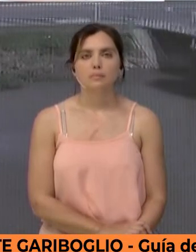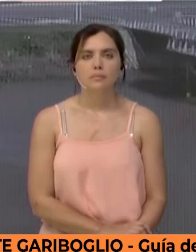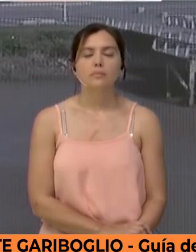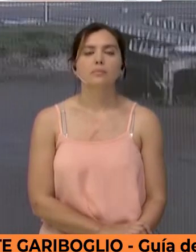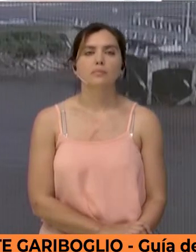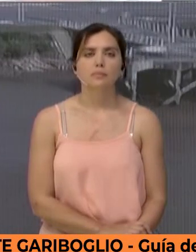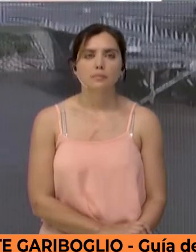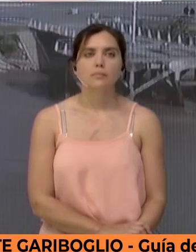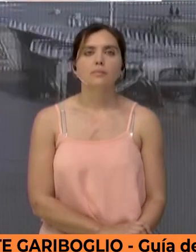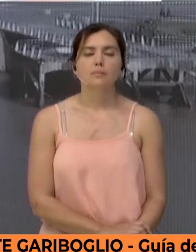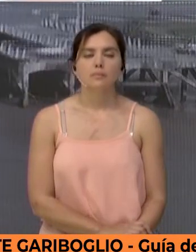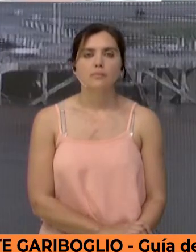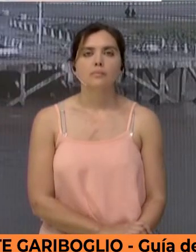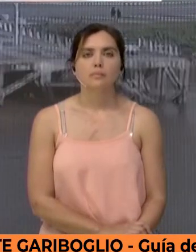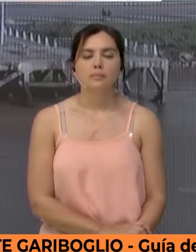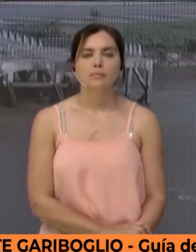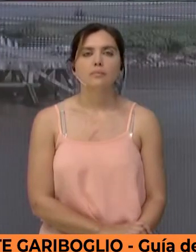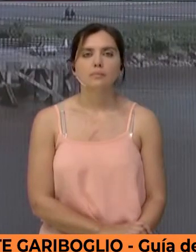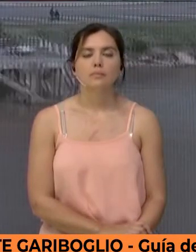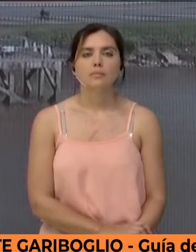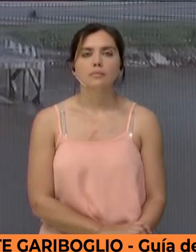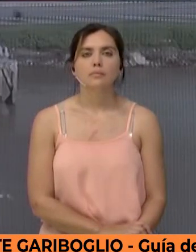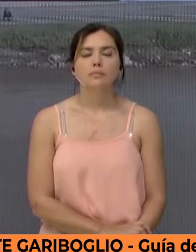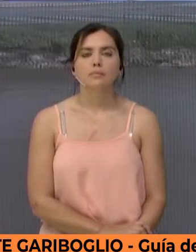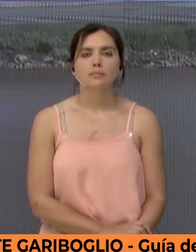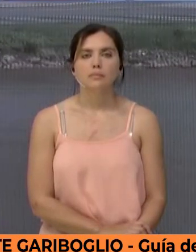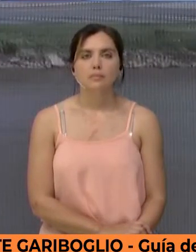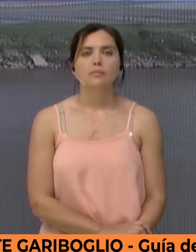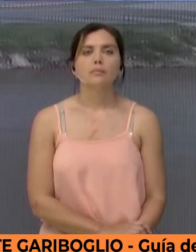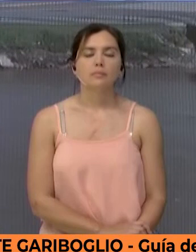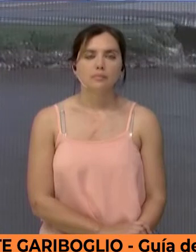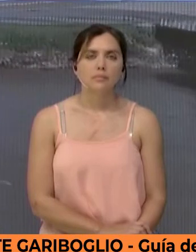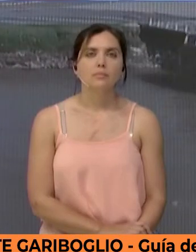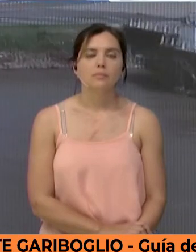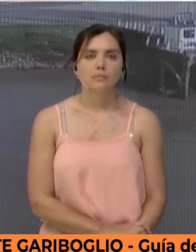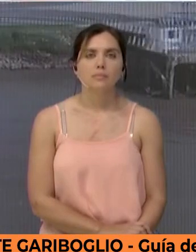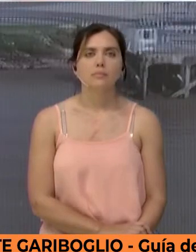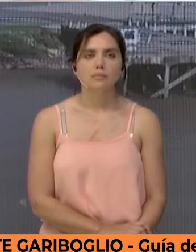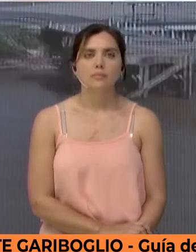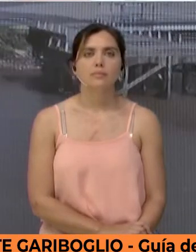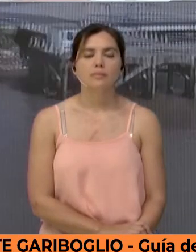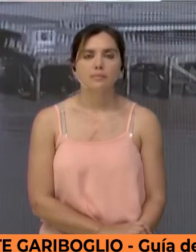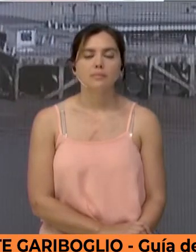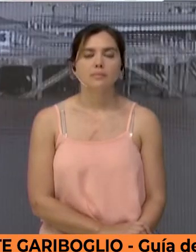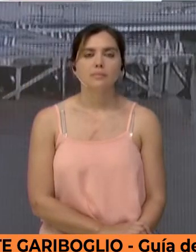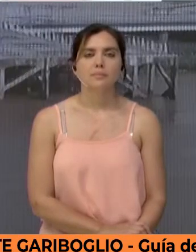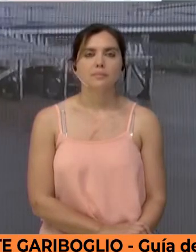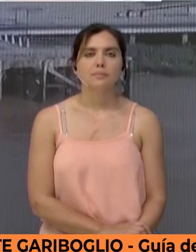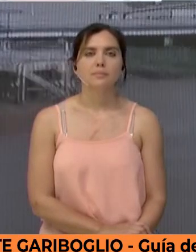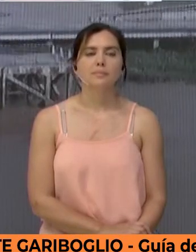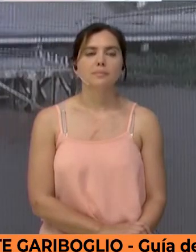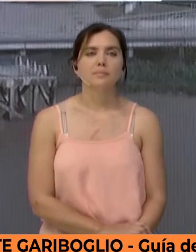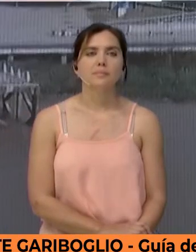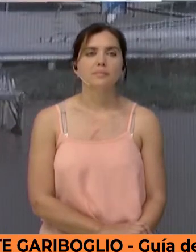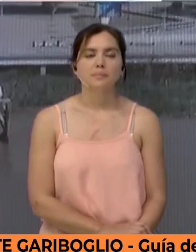área natural protegida provincial, la categoría de reserva de usos múltiples, y ahora acordando el año con el tema de la firma de este convenio entre la municipalidad